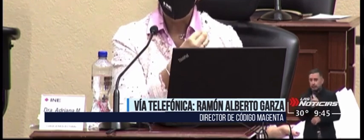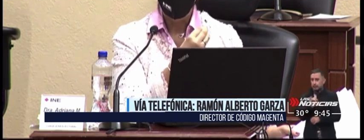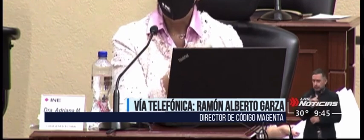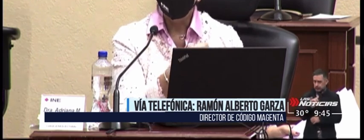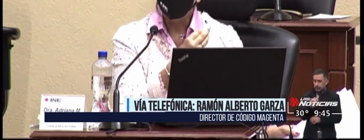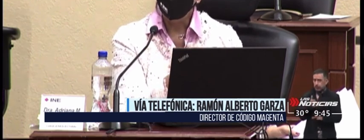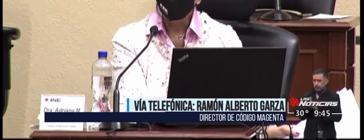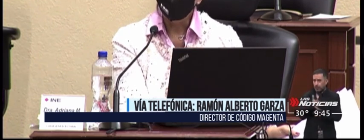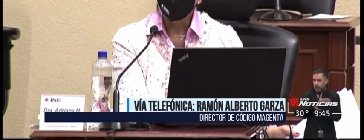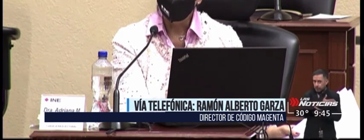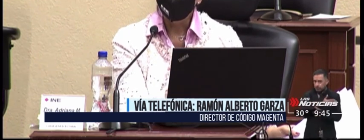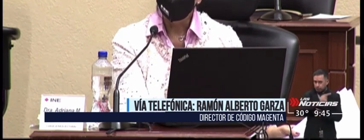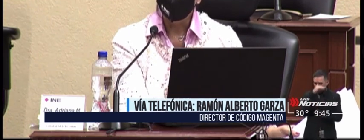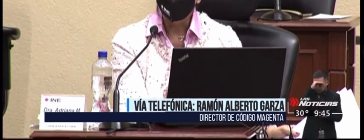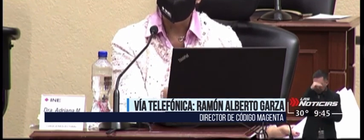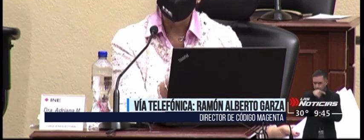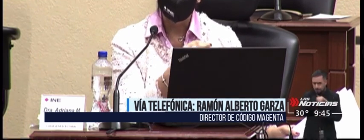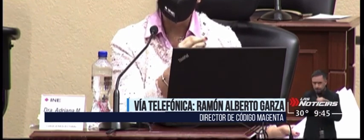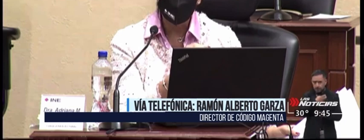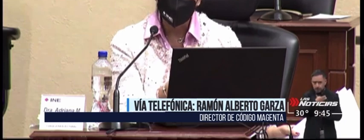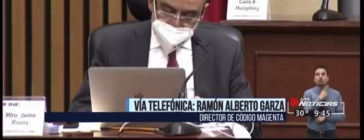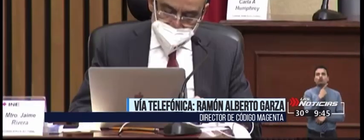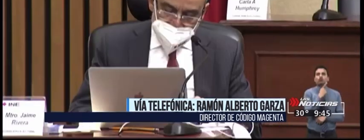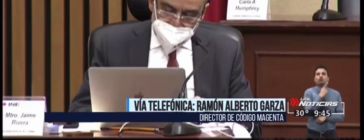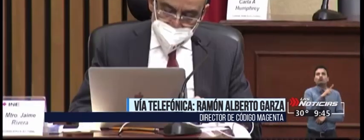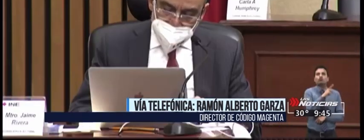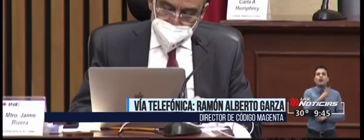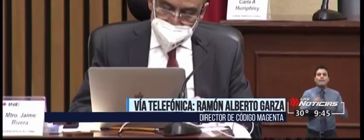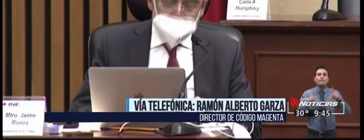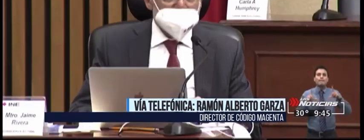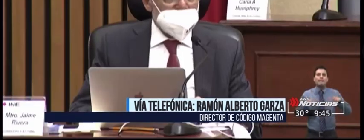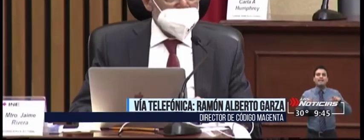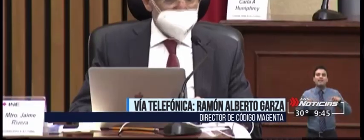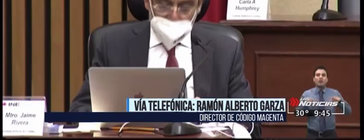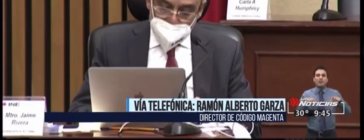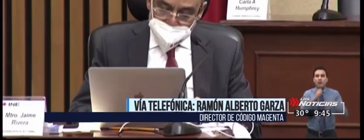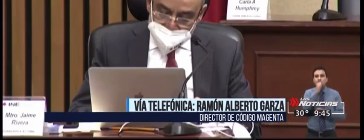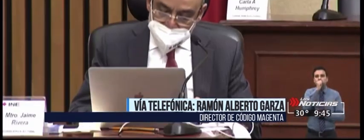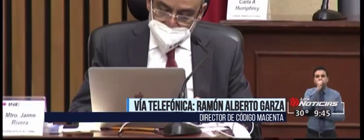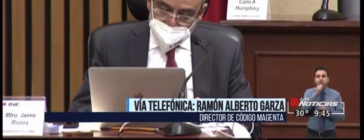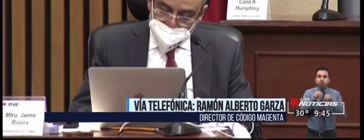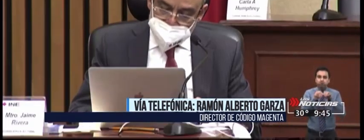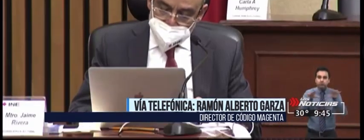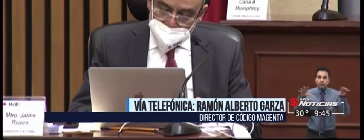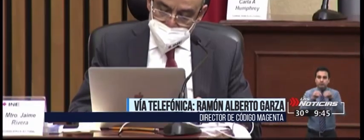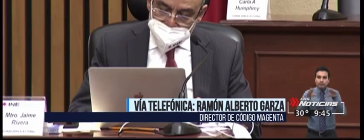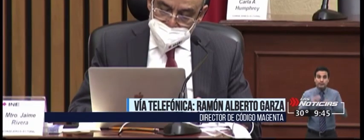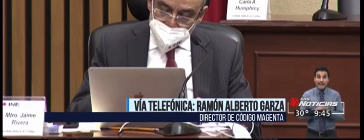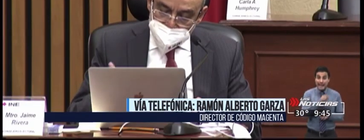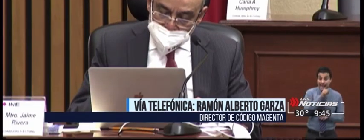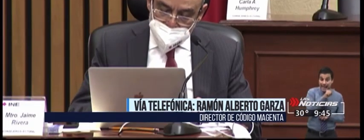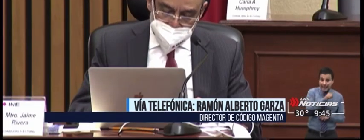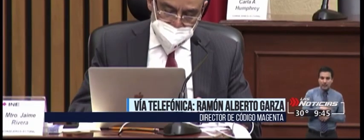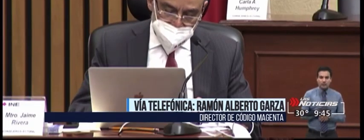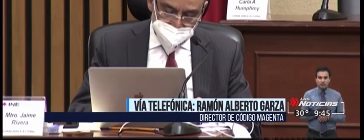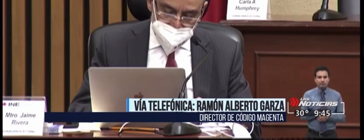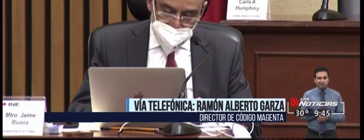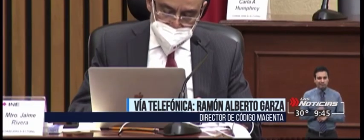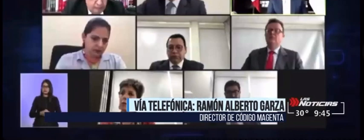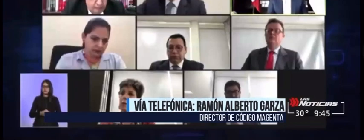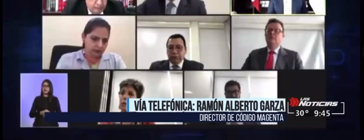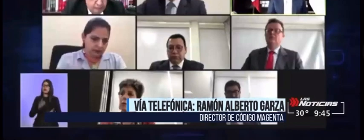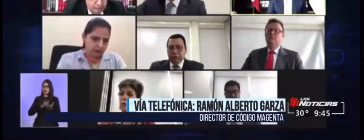mostrar gregorio altura de tres posibilidades una que se esté usando el caso nuevo león como herramienta de presión para que